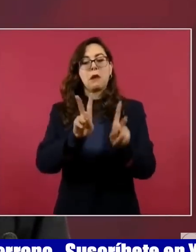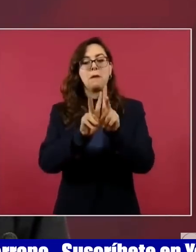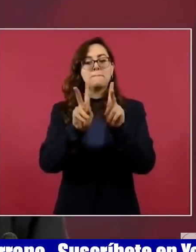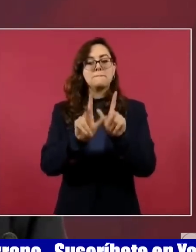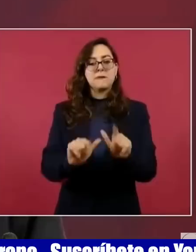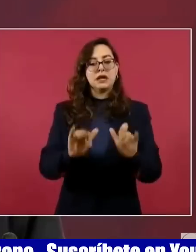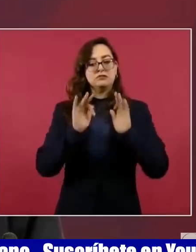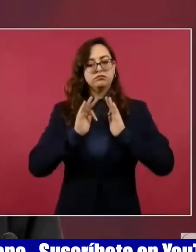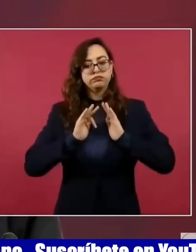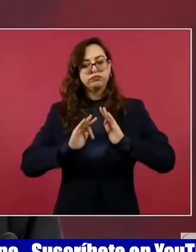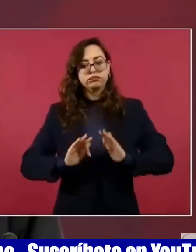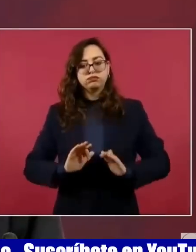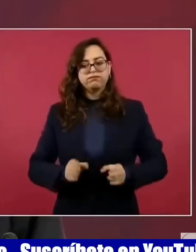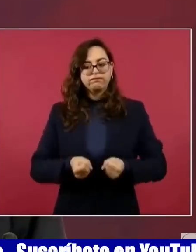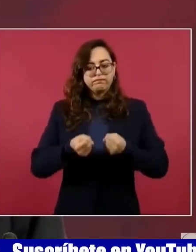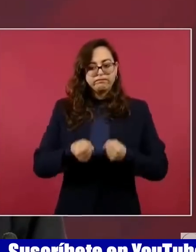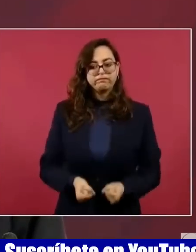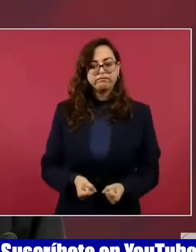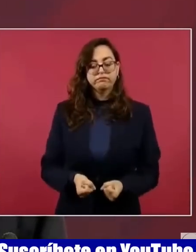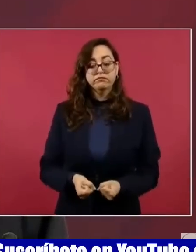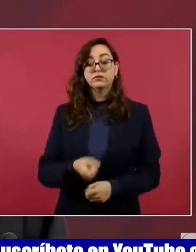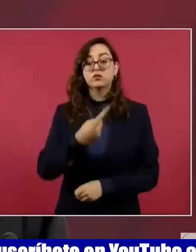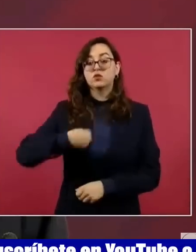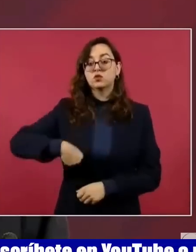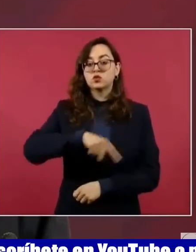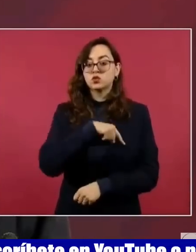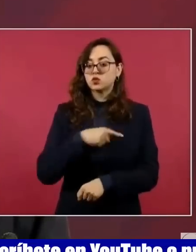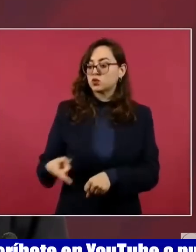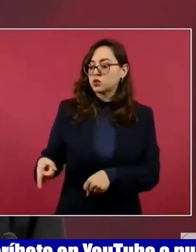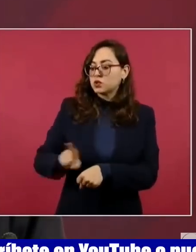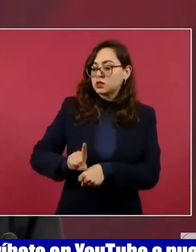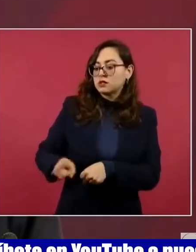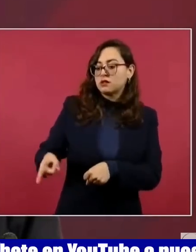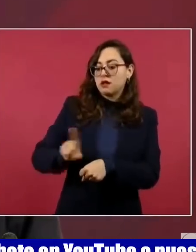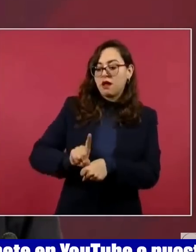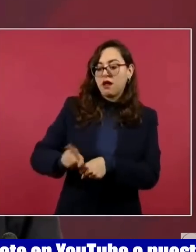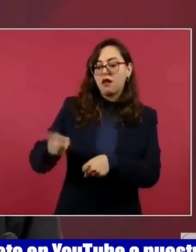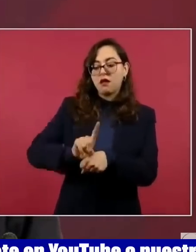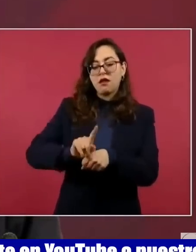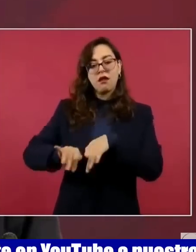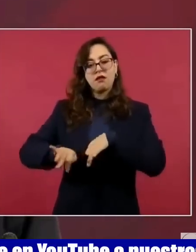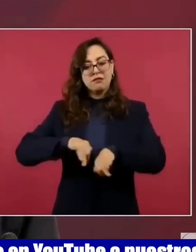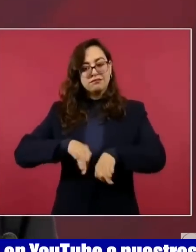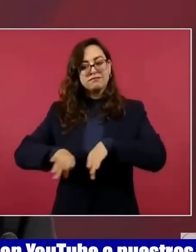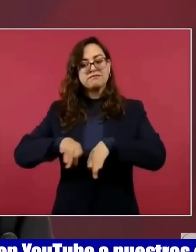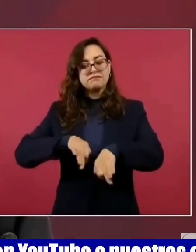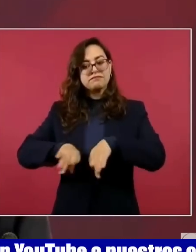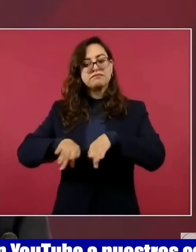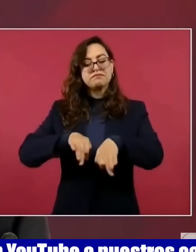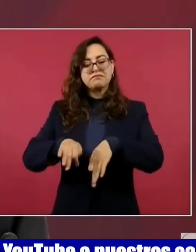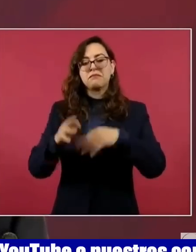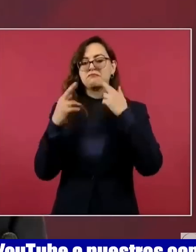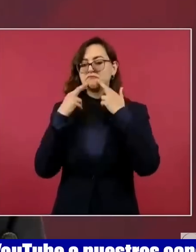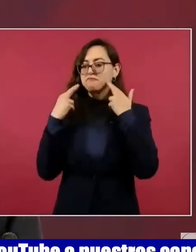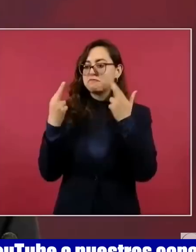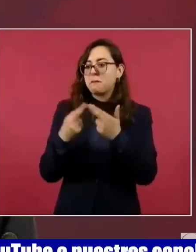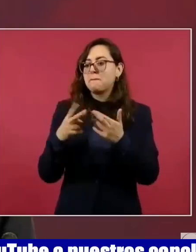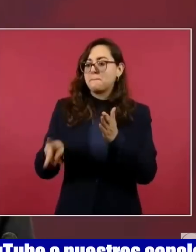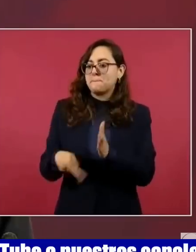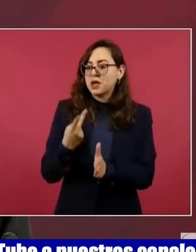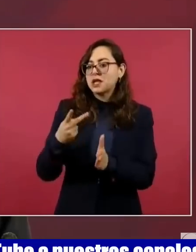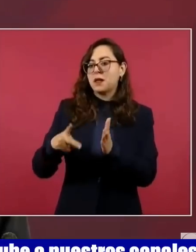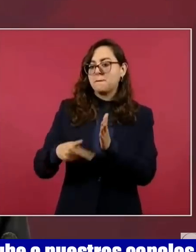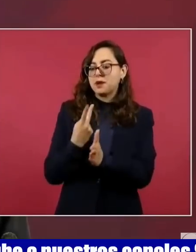mandato, que ya se pueda juzgar al presidente de la República el que sea delito grave la corrupción. Y es